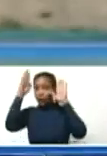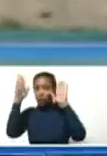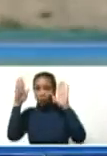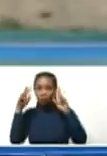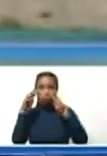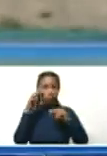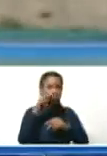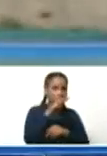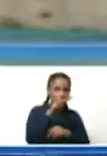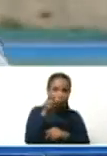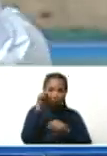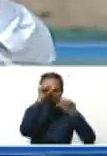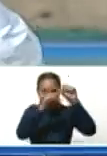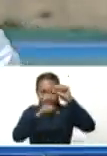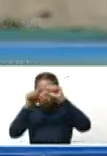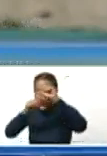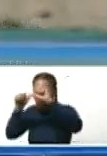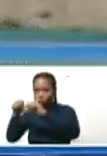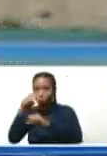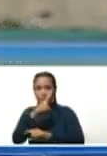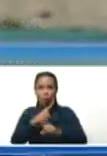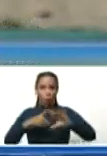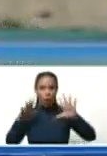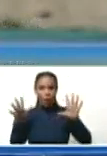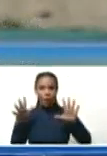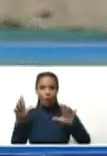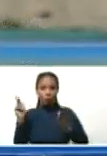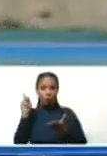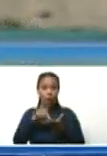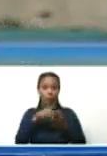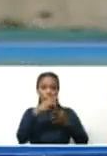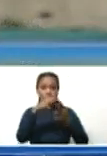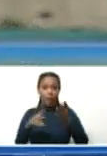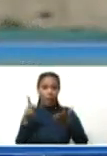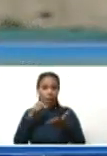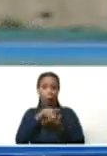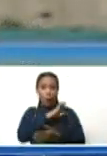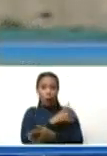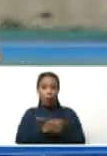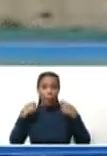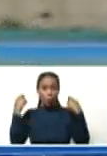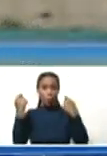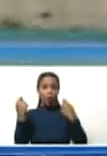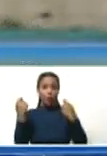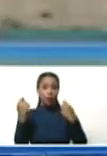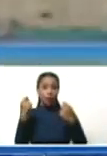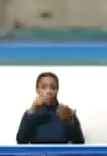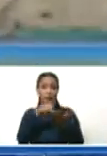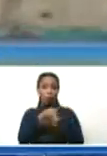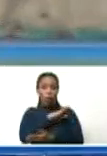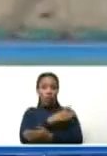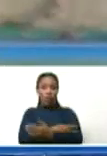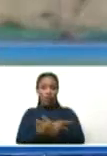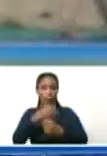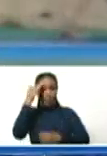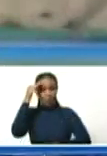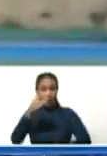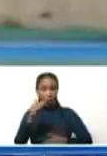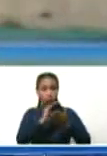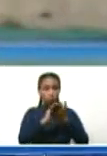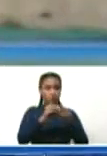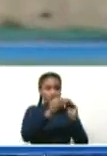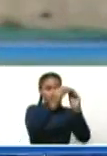del 1x10. Se llegaron los materiales. Llegó el Poder Popular. Llegaron las fuerzas militares.